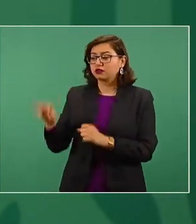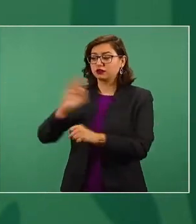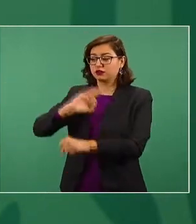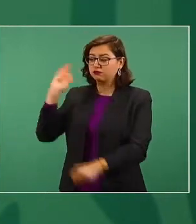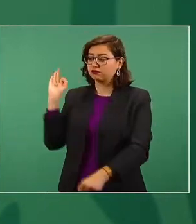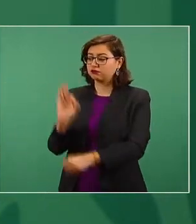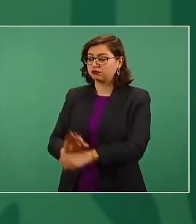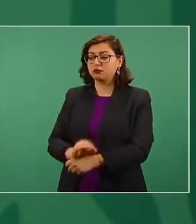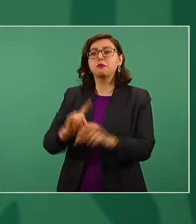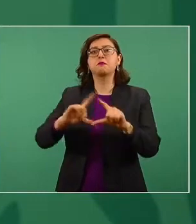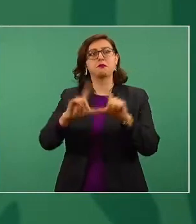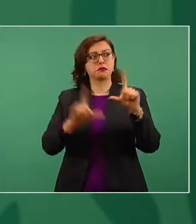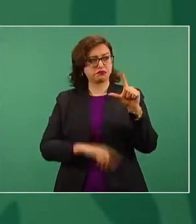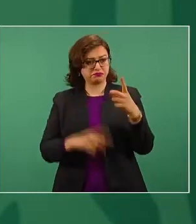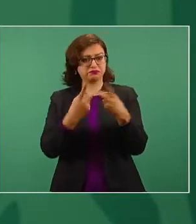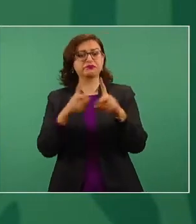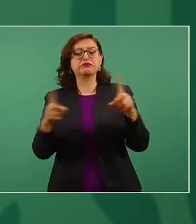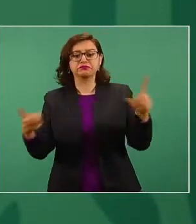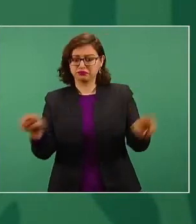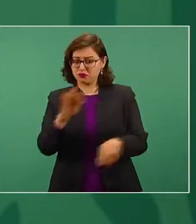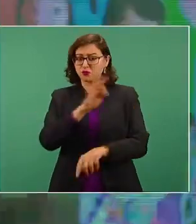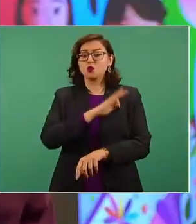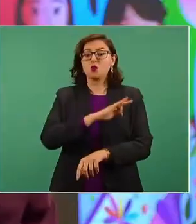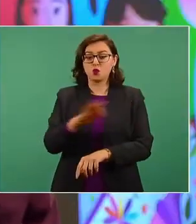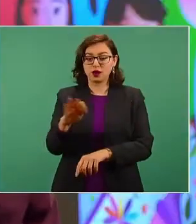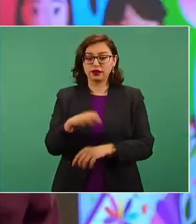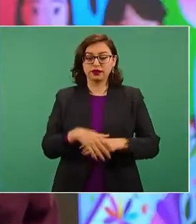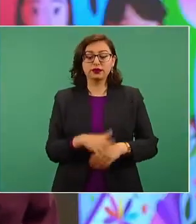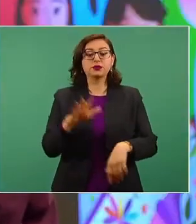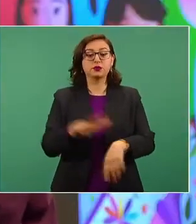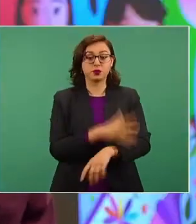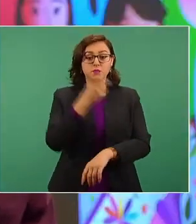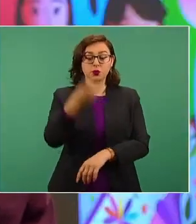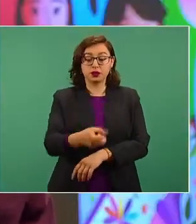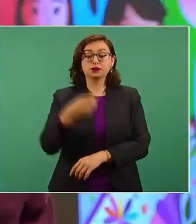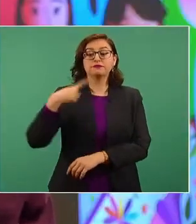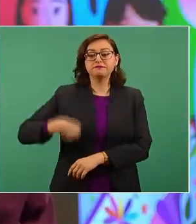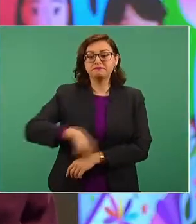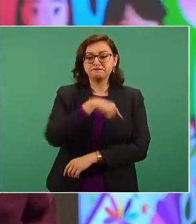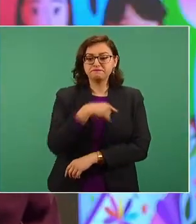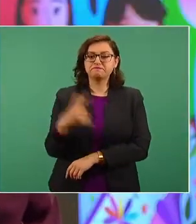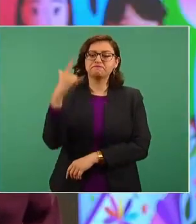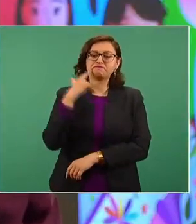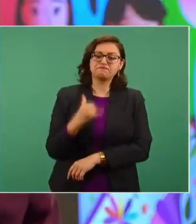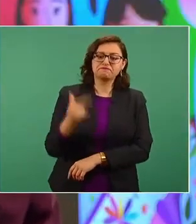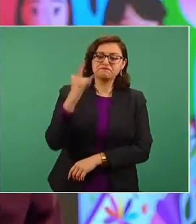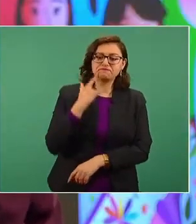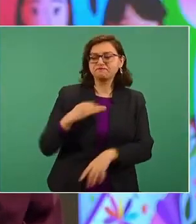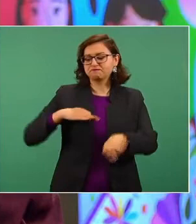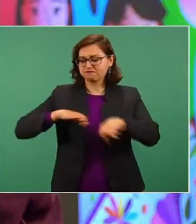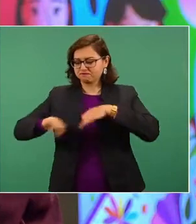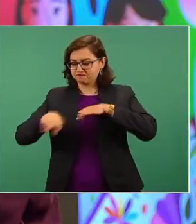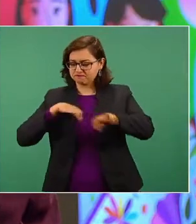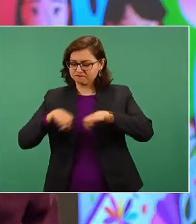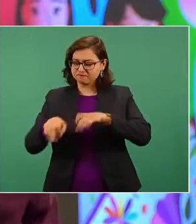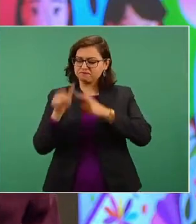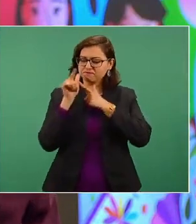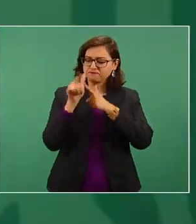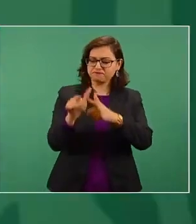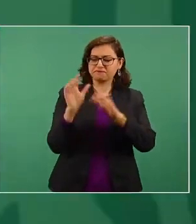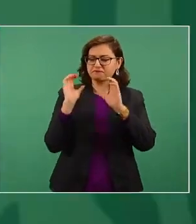nuestro país. Por eso vamos a seguir trabajando en la consolidación de las acciones de